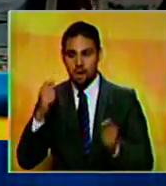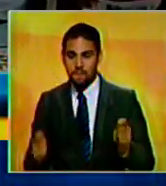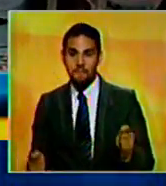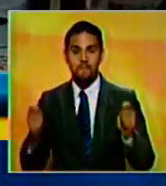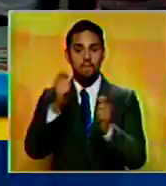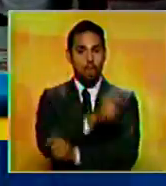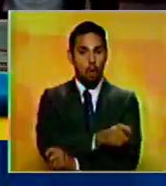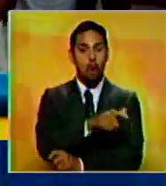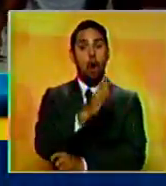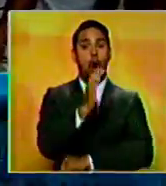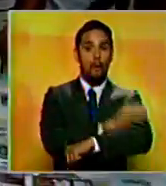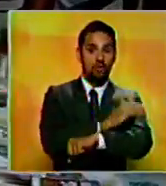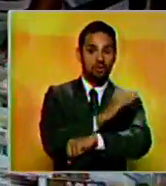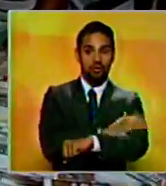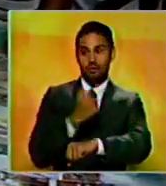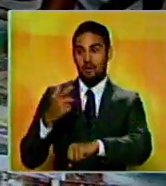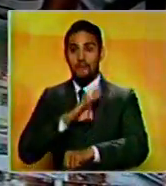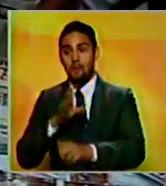a la oposición desde